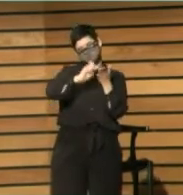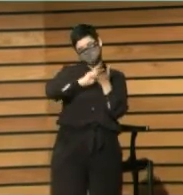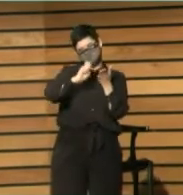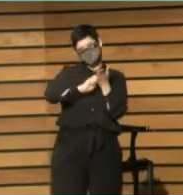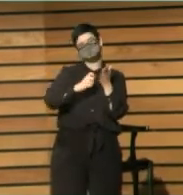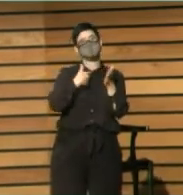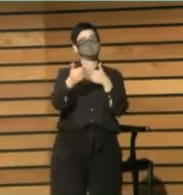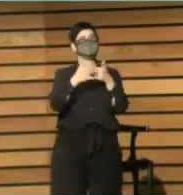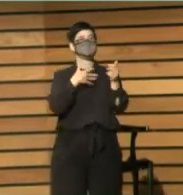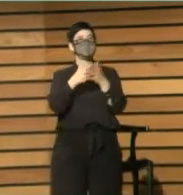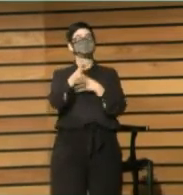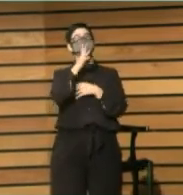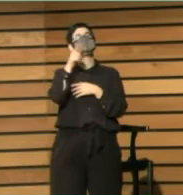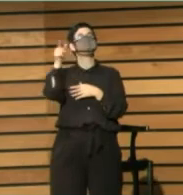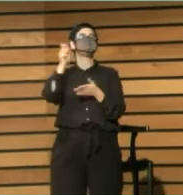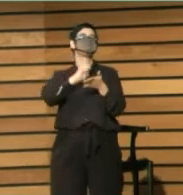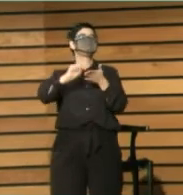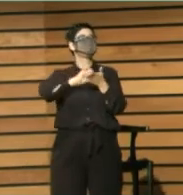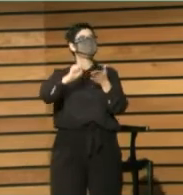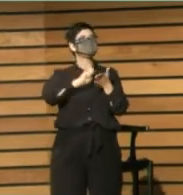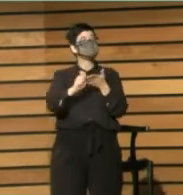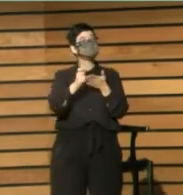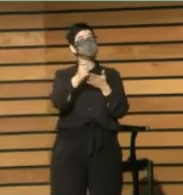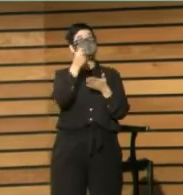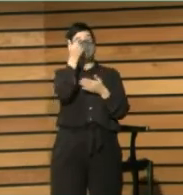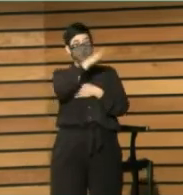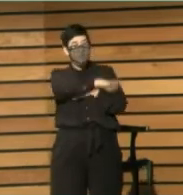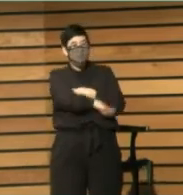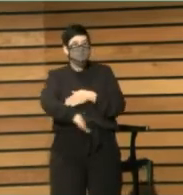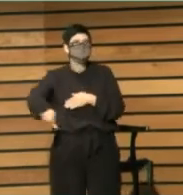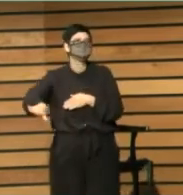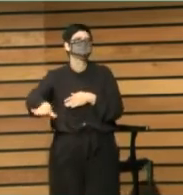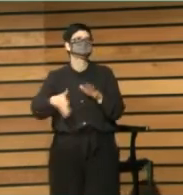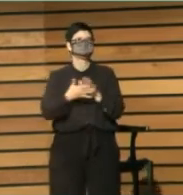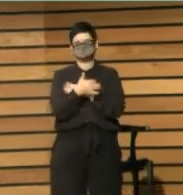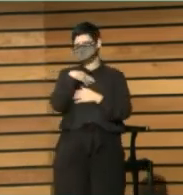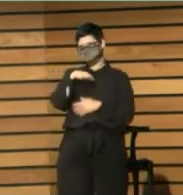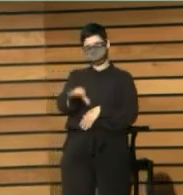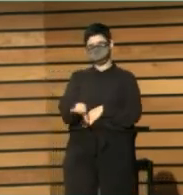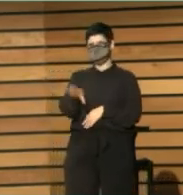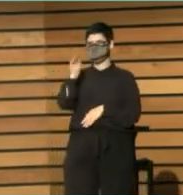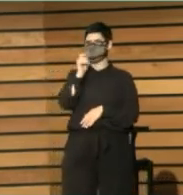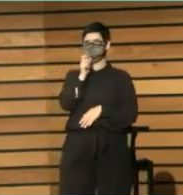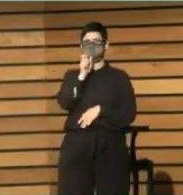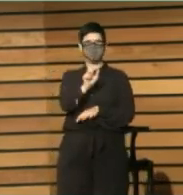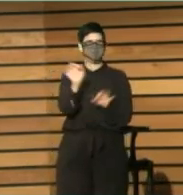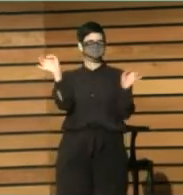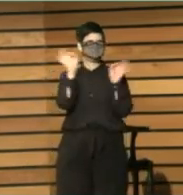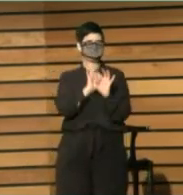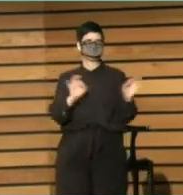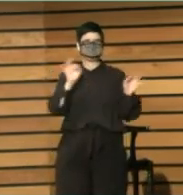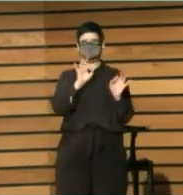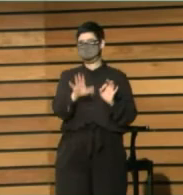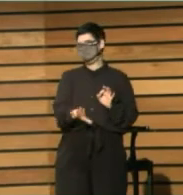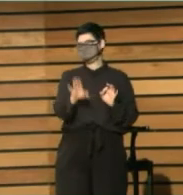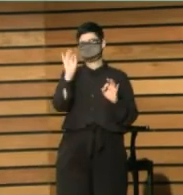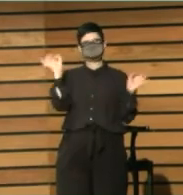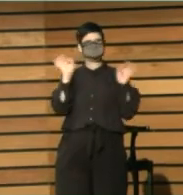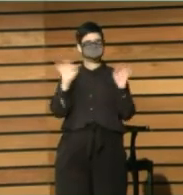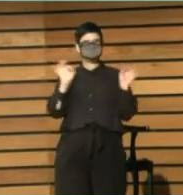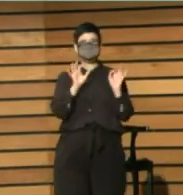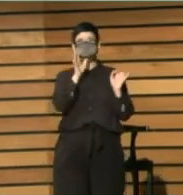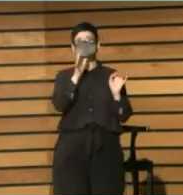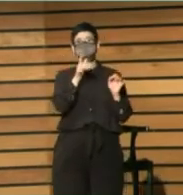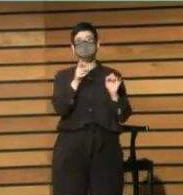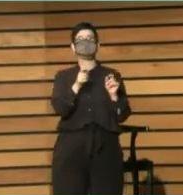era escritora de libros para niños. Pero yo no podía entender ni una sola palabra, pues todo estaba escrito en un idioma que yo